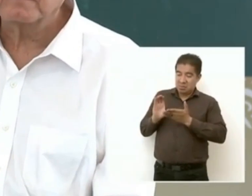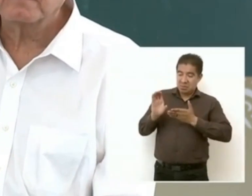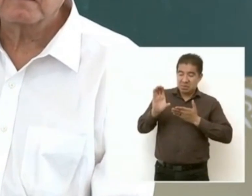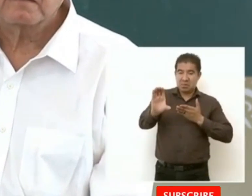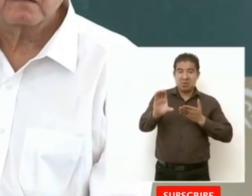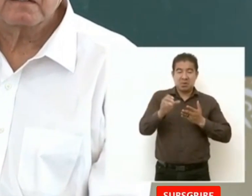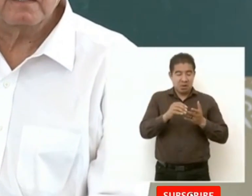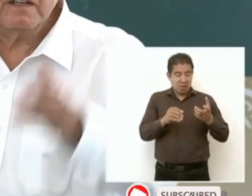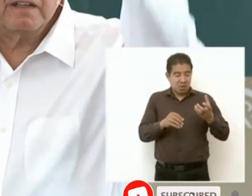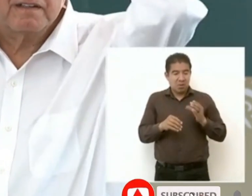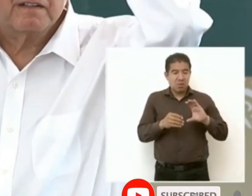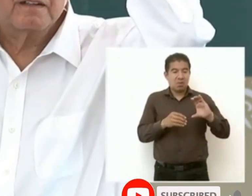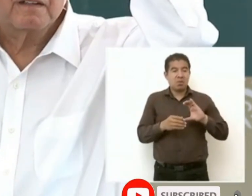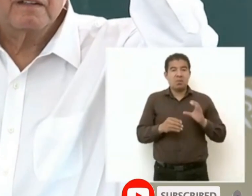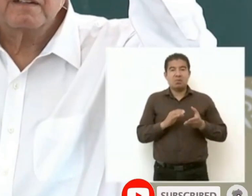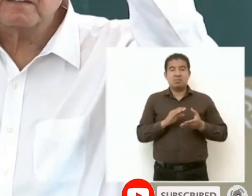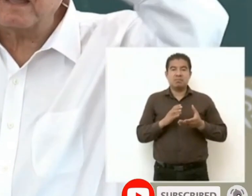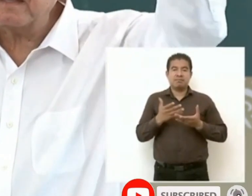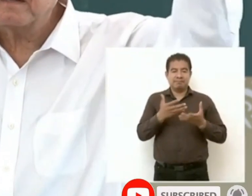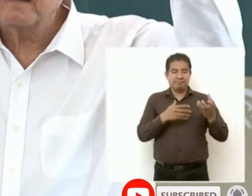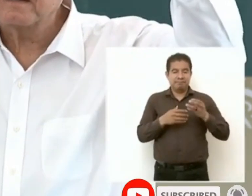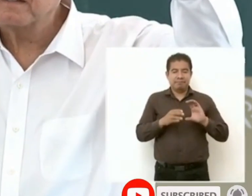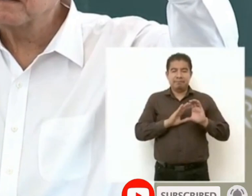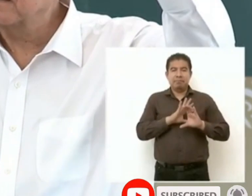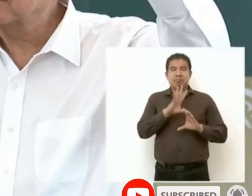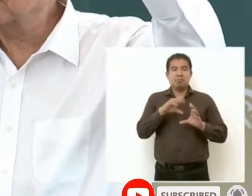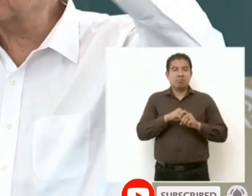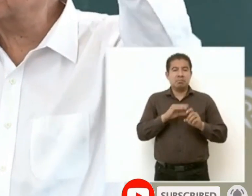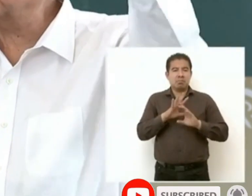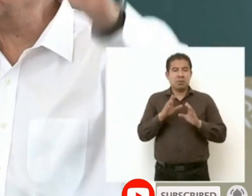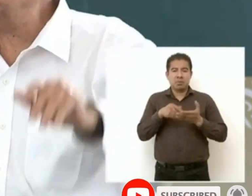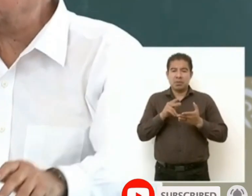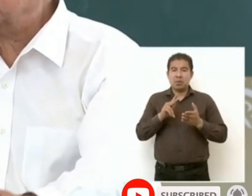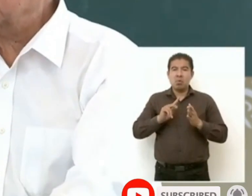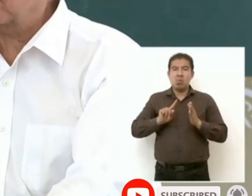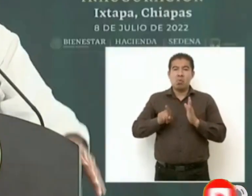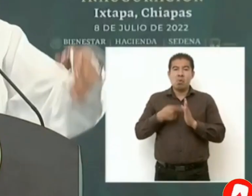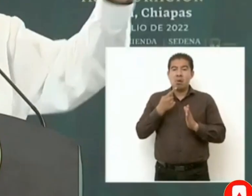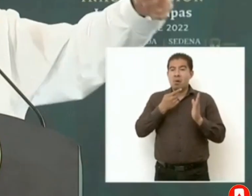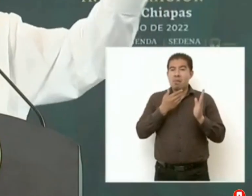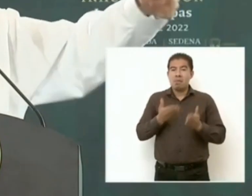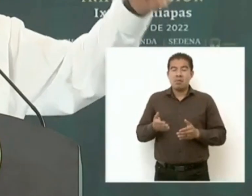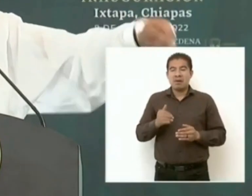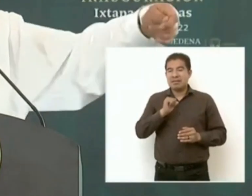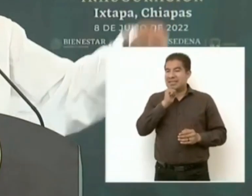obra y ya no se les volvía a ver, y como habían dado un